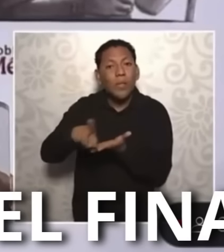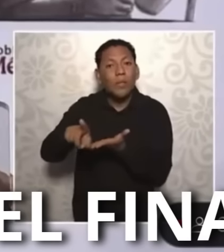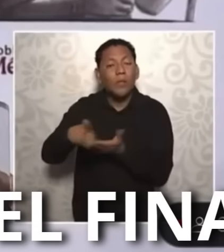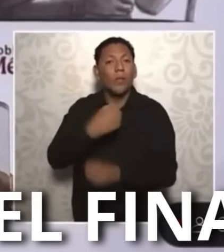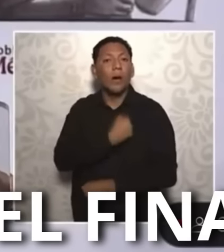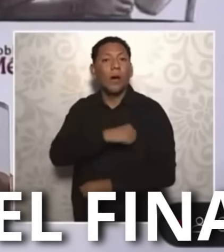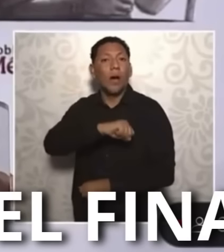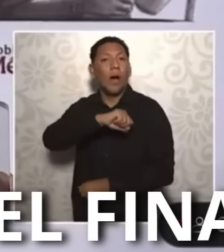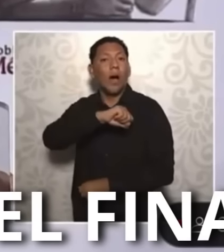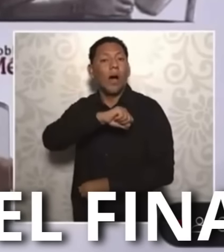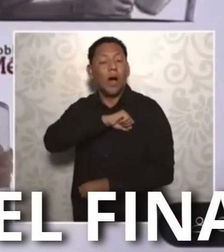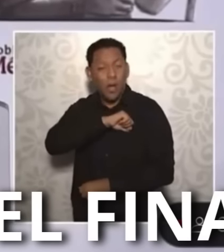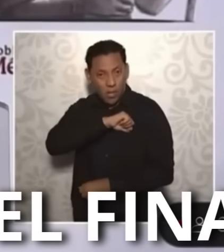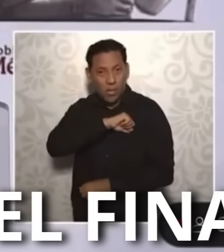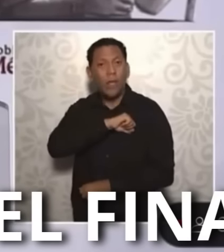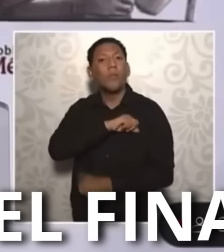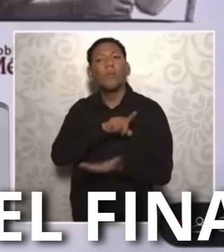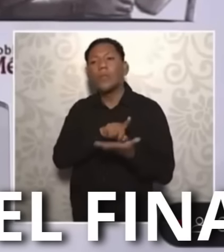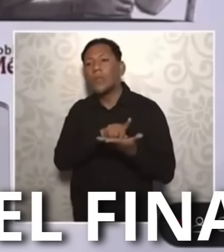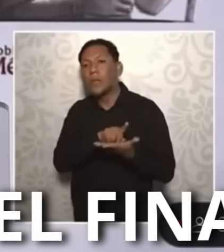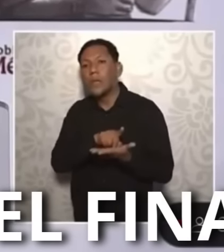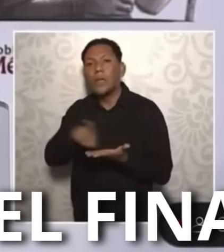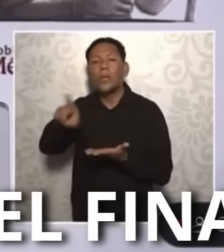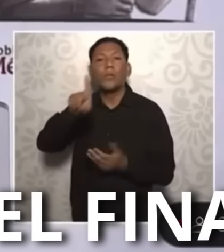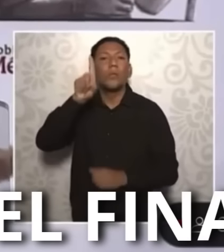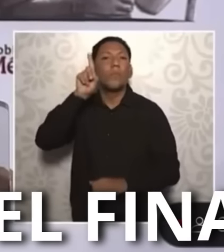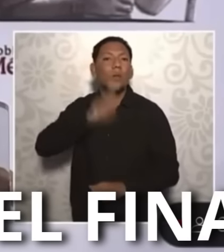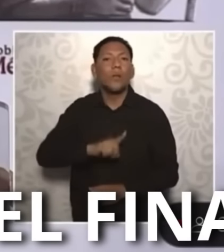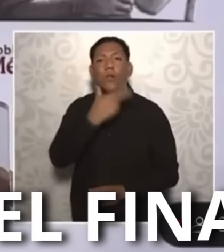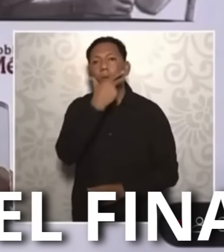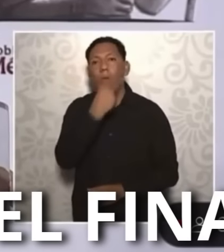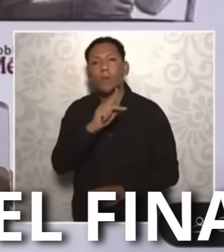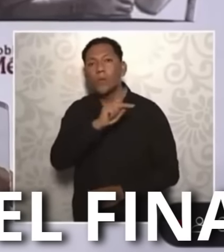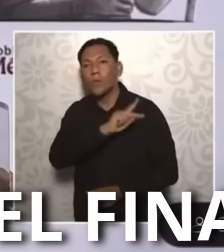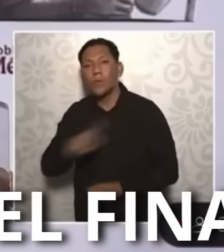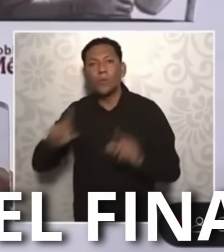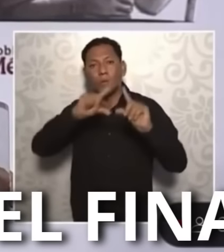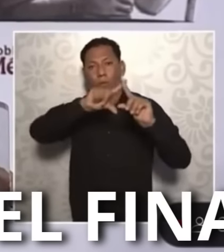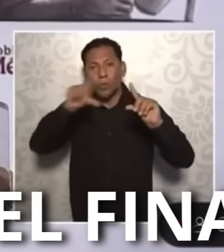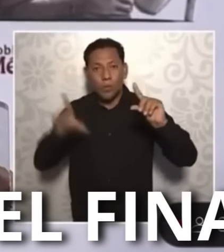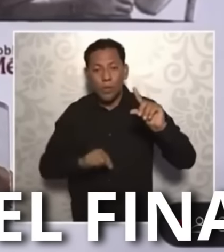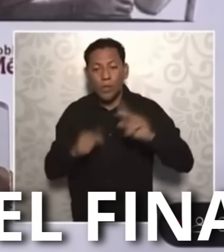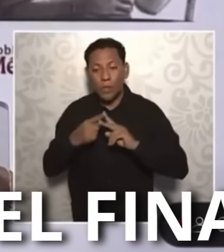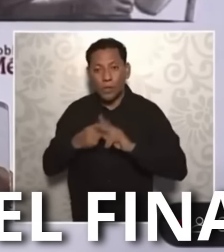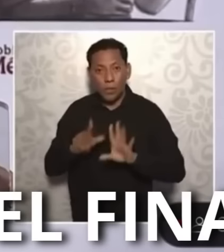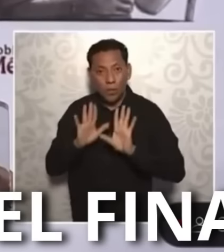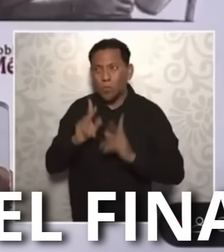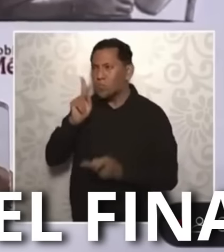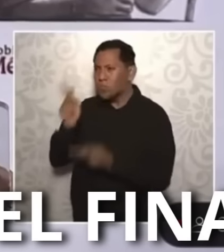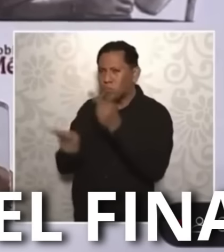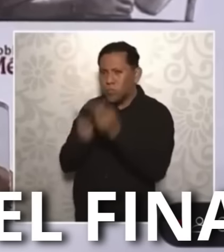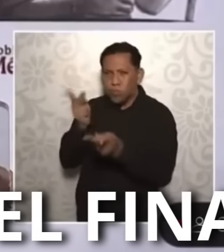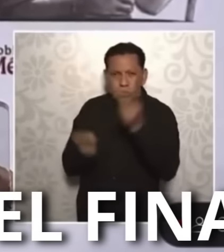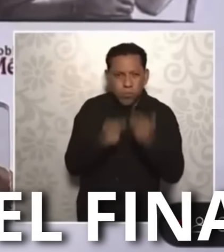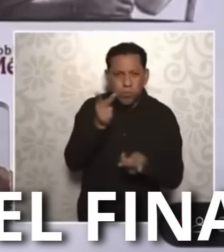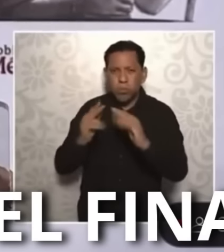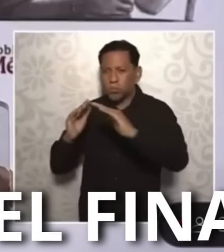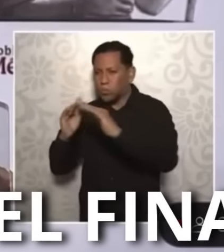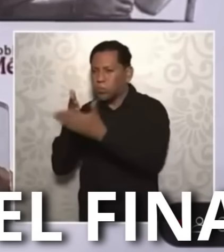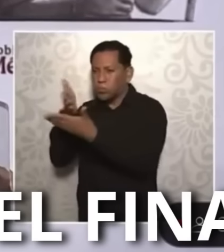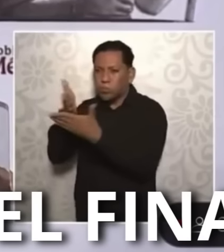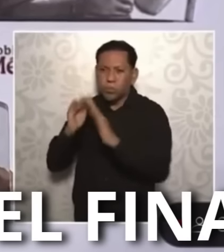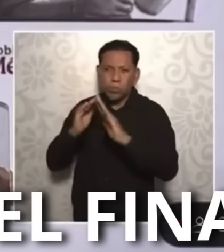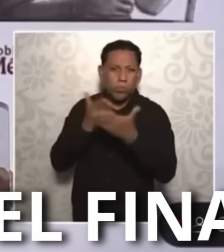mercancía, sino un derecho para las y los mexicanos. Iniciamos un censo de salud casa por